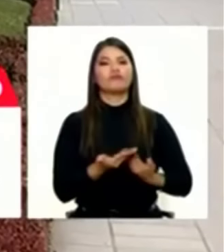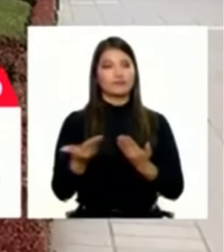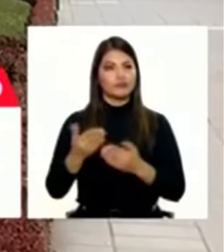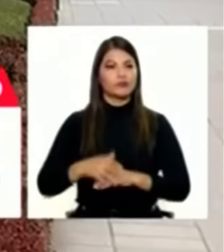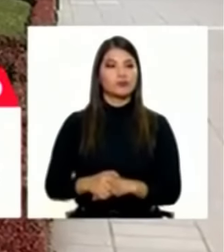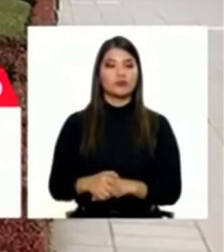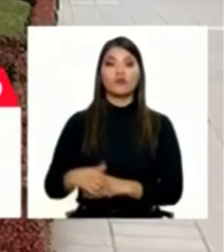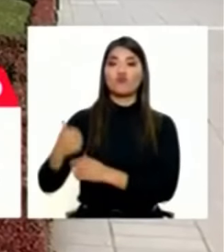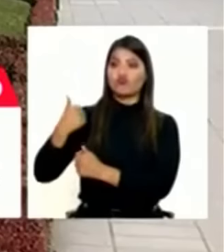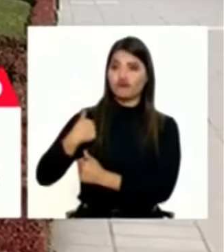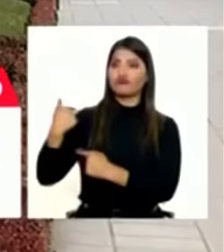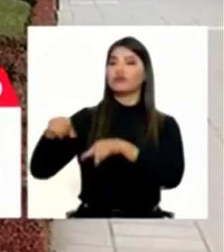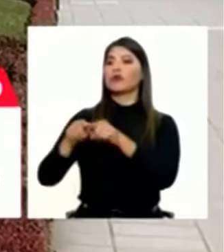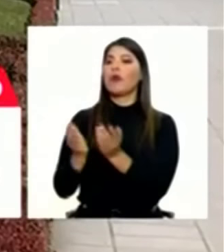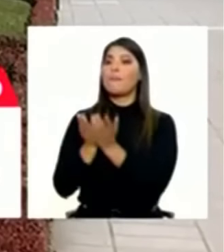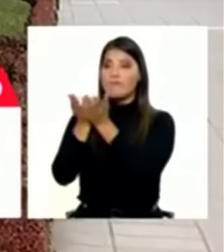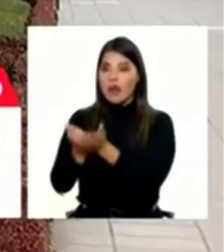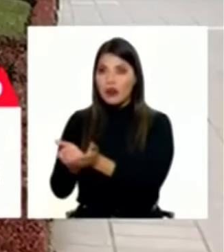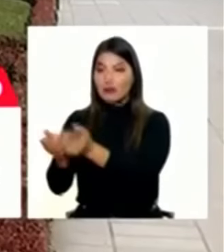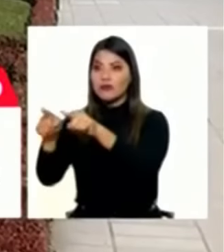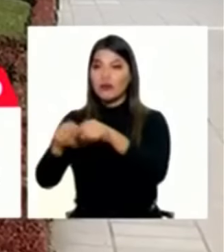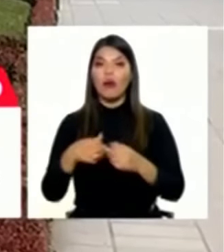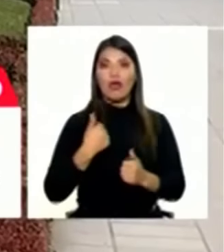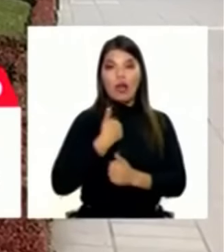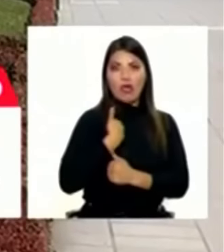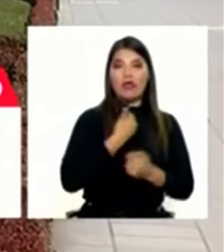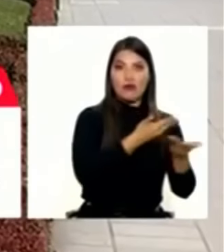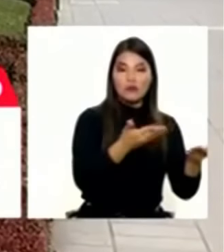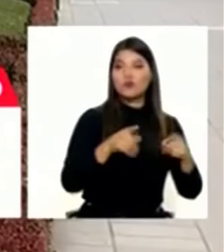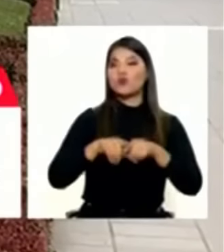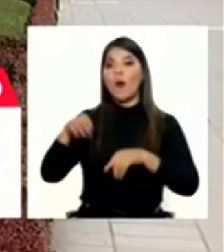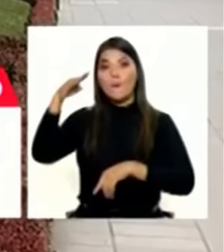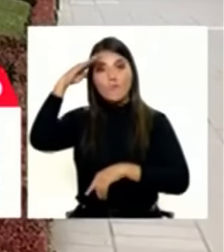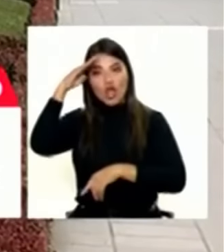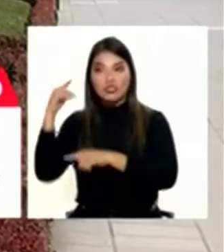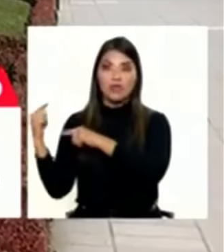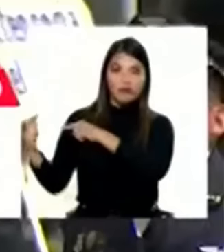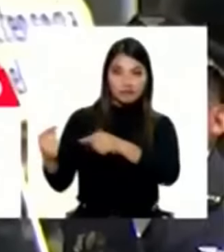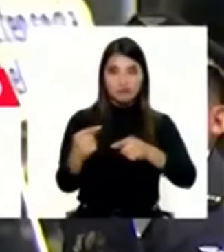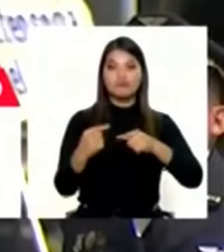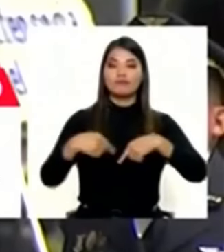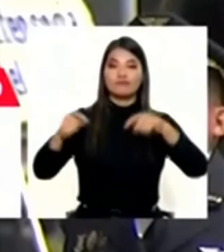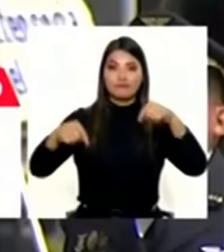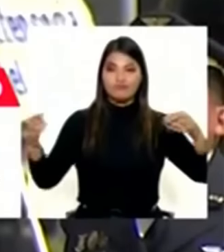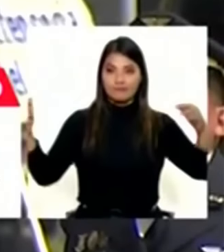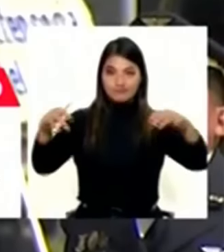comandantes generales de la Marina, Ejército, Policía Nacional del Perú,